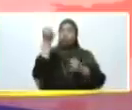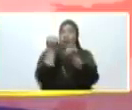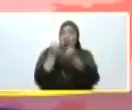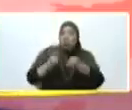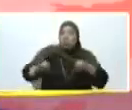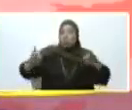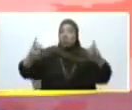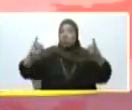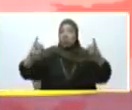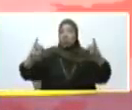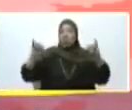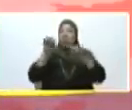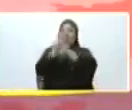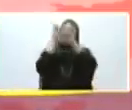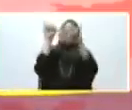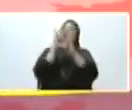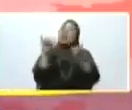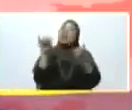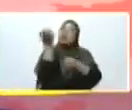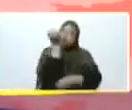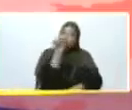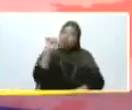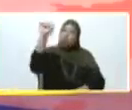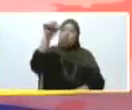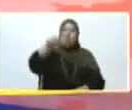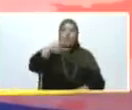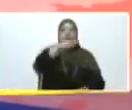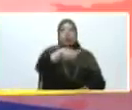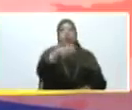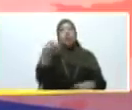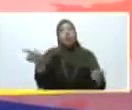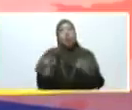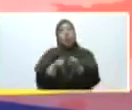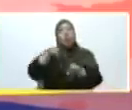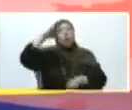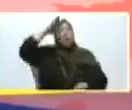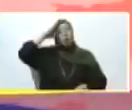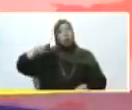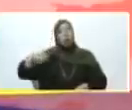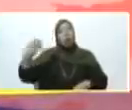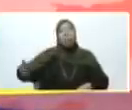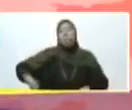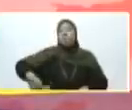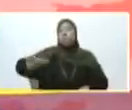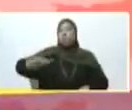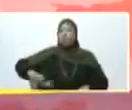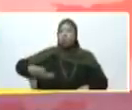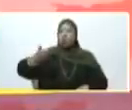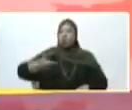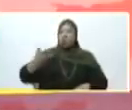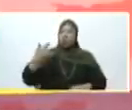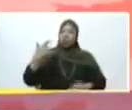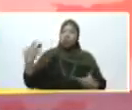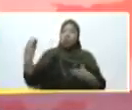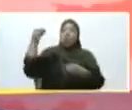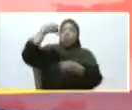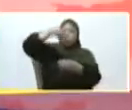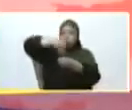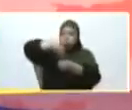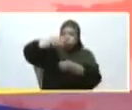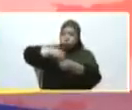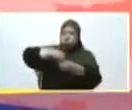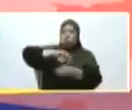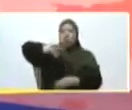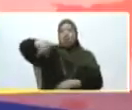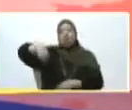independiente, feliz y socialista. Y la Guardia Nacional será uno de sus motores, como uno de los grandes componentes